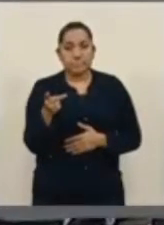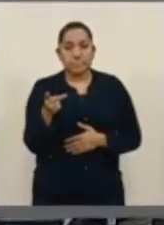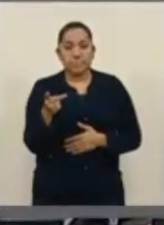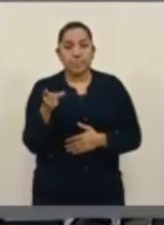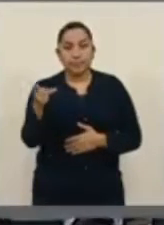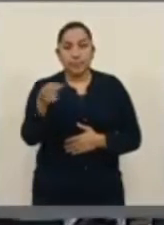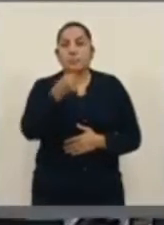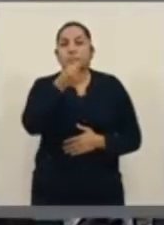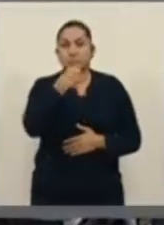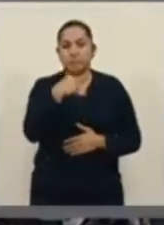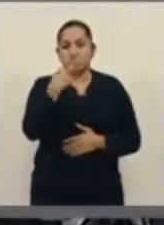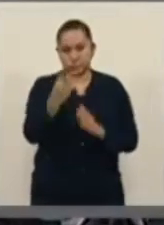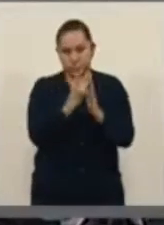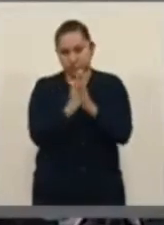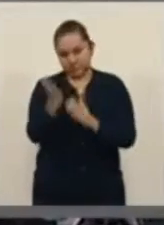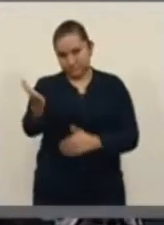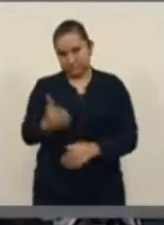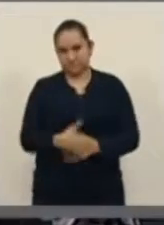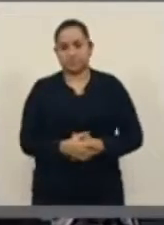Micrófono, por favor.